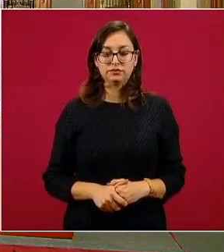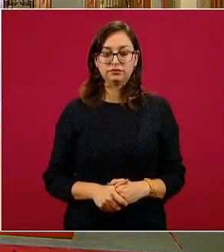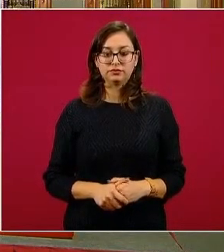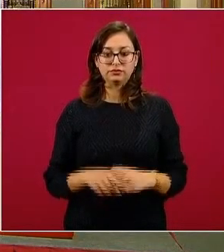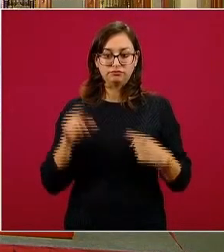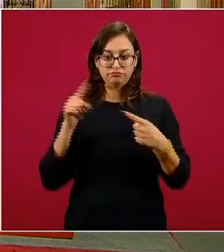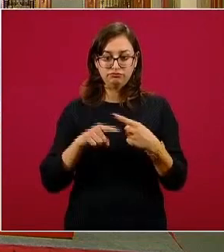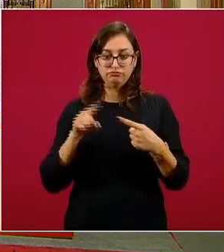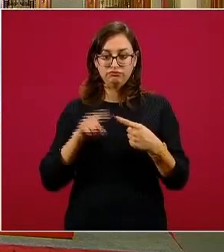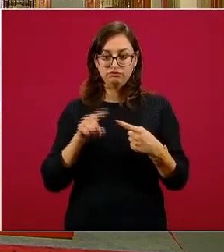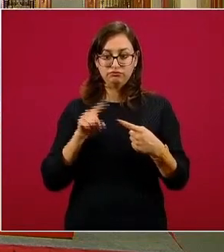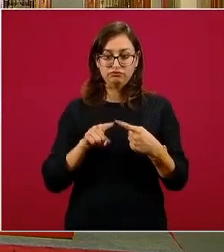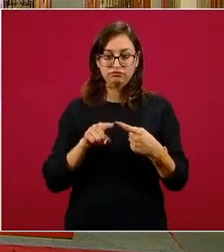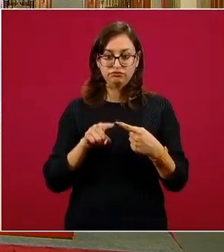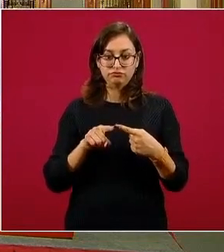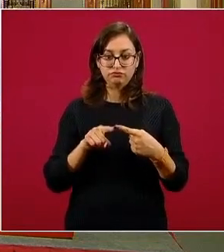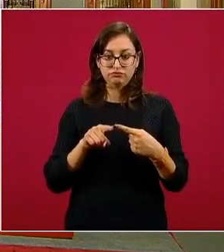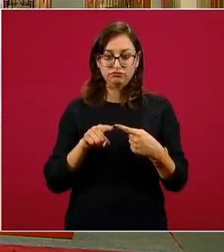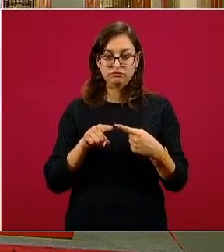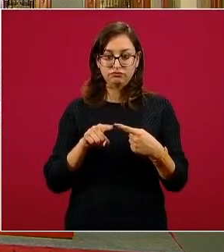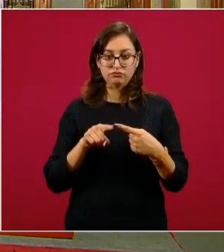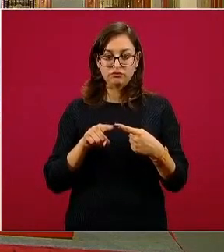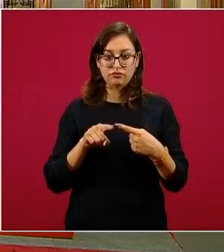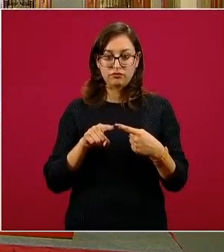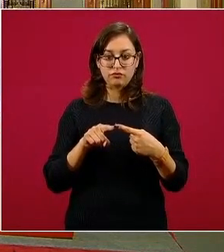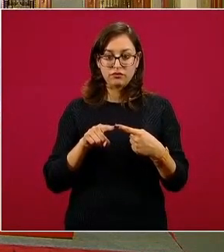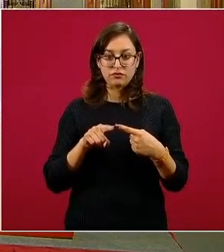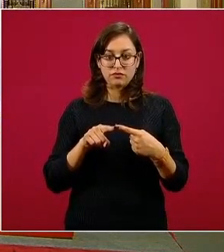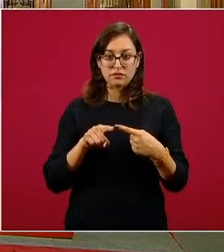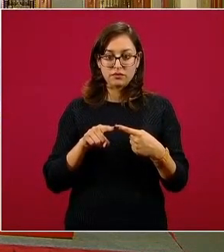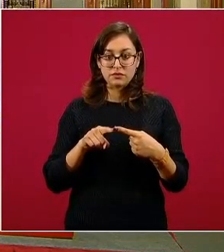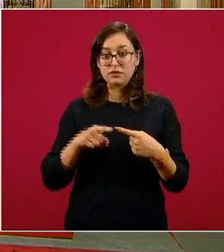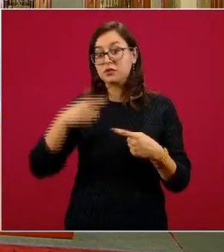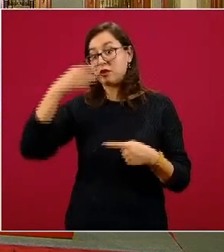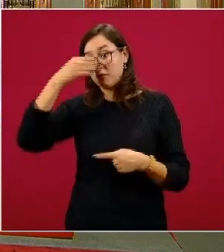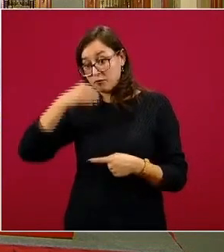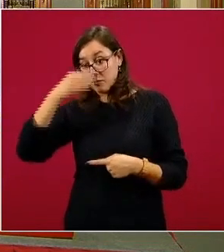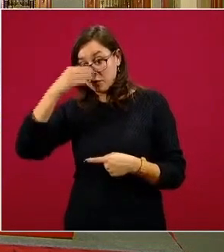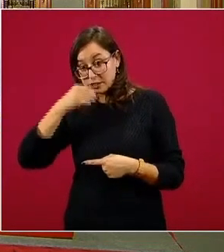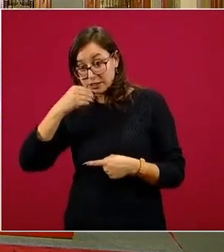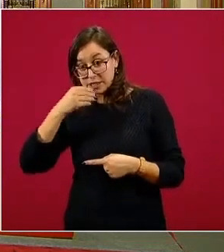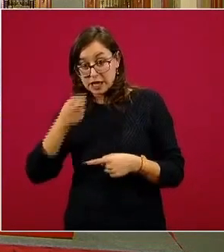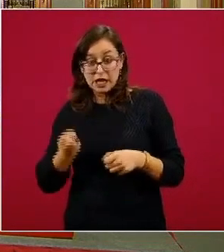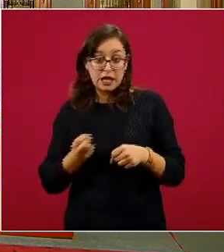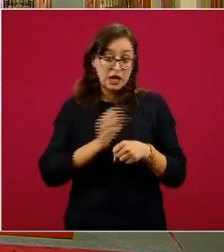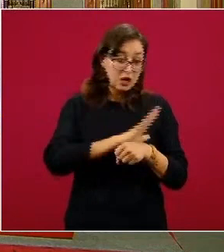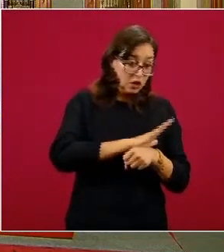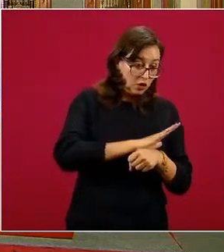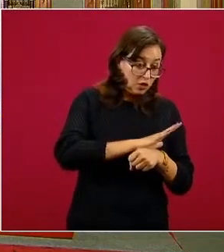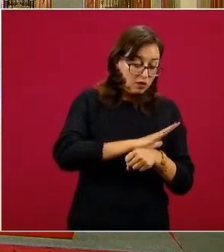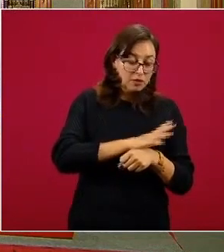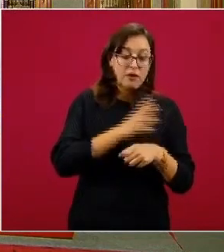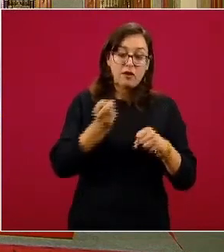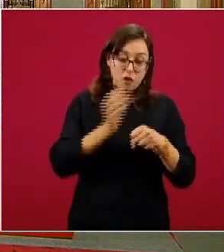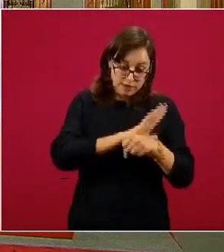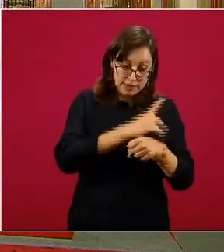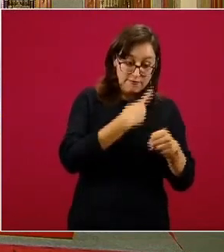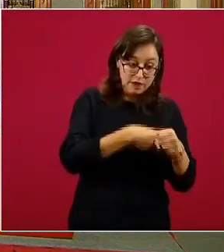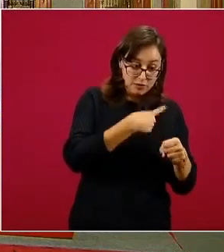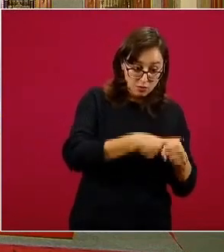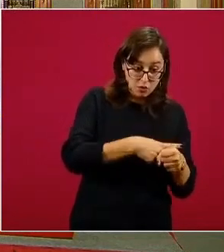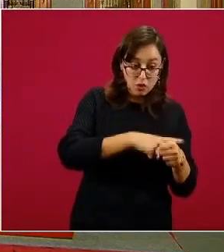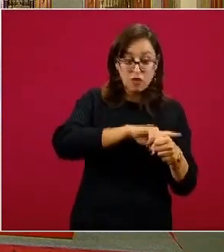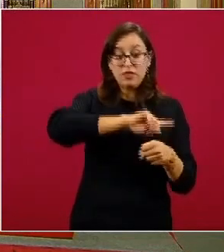Pregunta 1, ¿se puede vacunar una persona que haya tenido de influenza, una persona que haya tenido COVID? Sí, sí se puede.